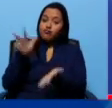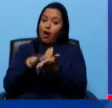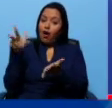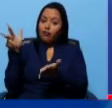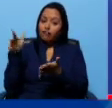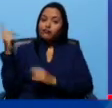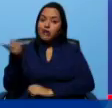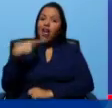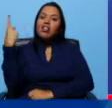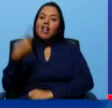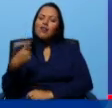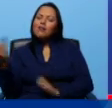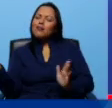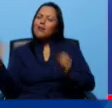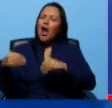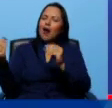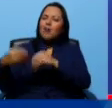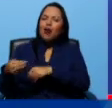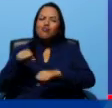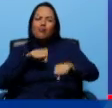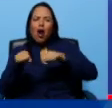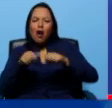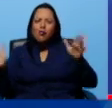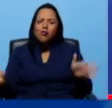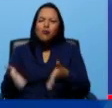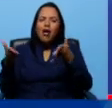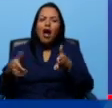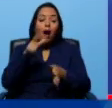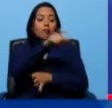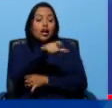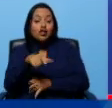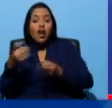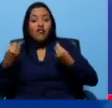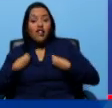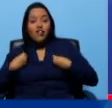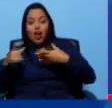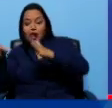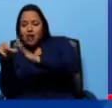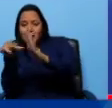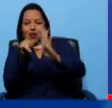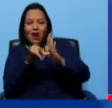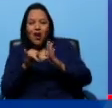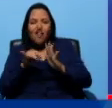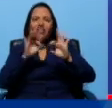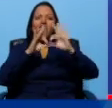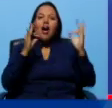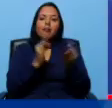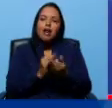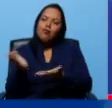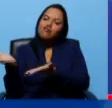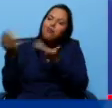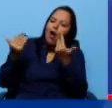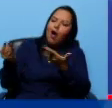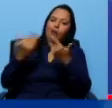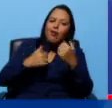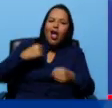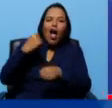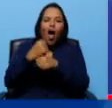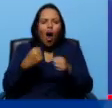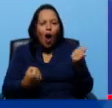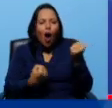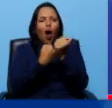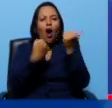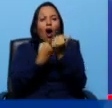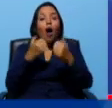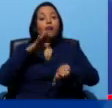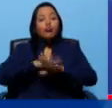ustedes tienen que darle mucha vida, motivar al vecino, a la vecina, a la familia, motivarlo. Porque no hay una cosa que